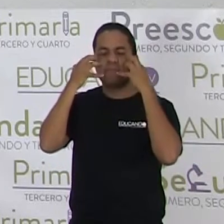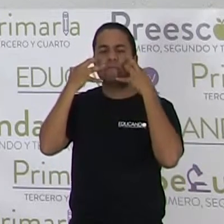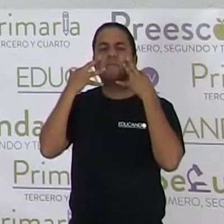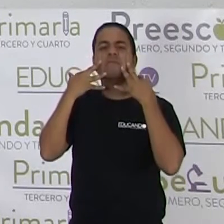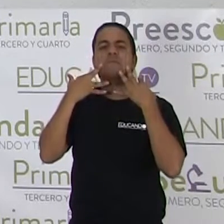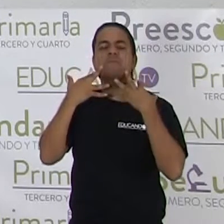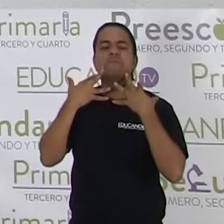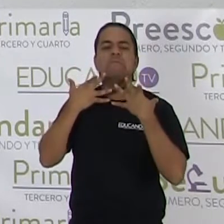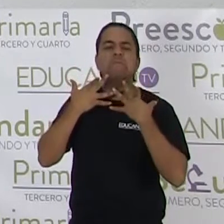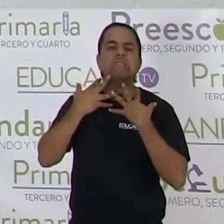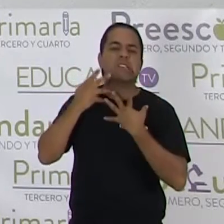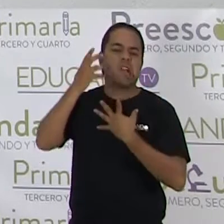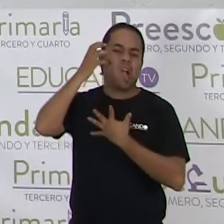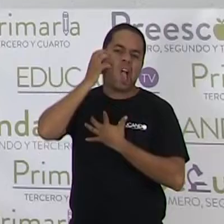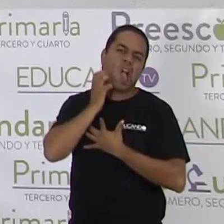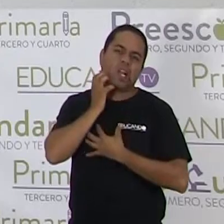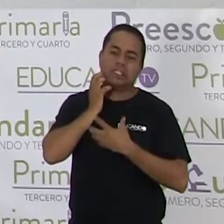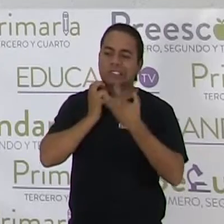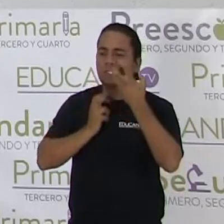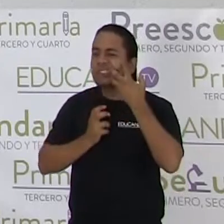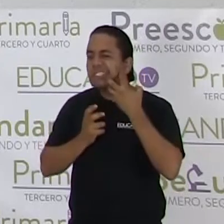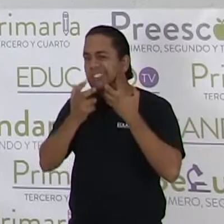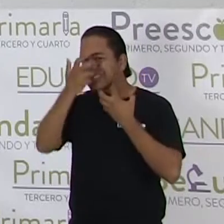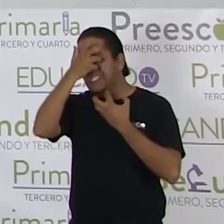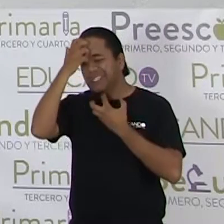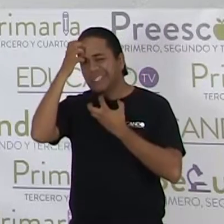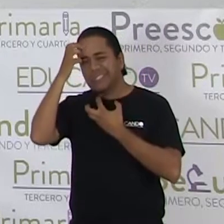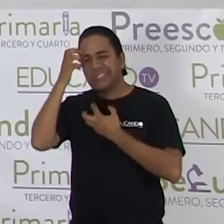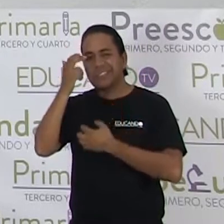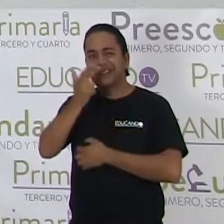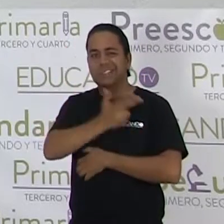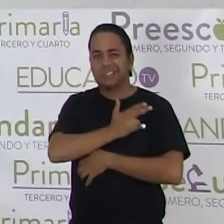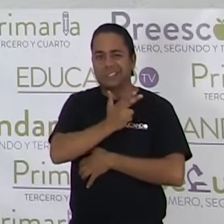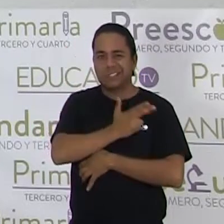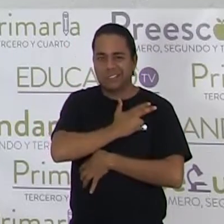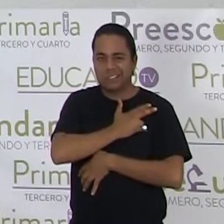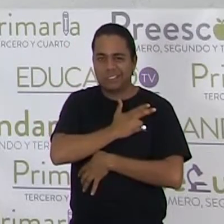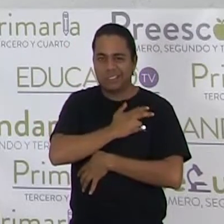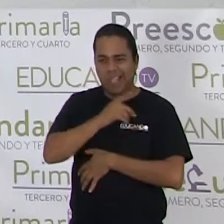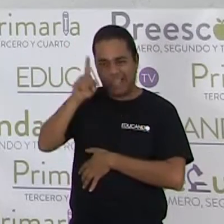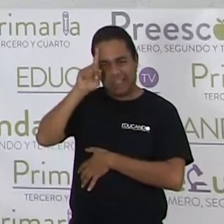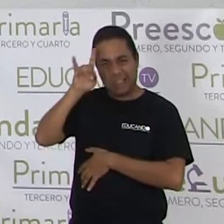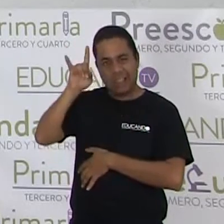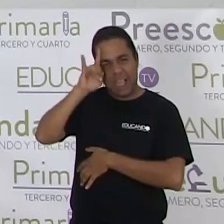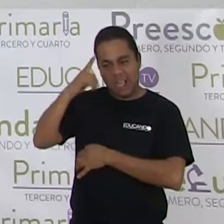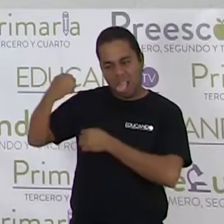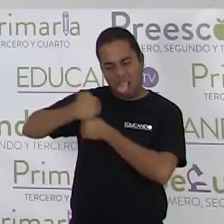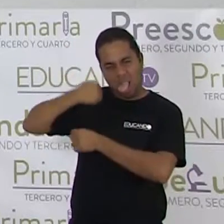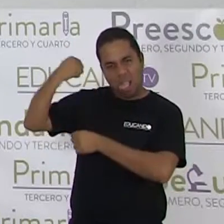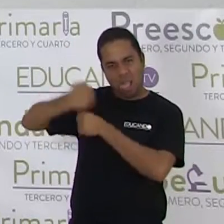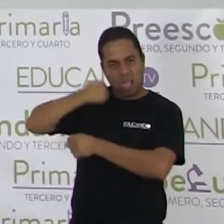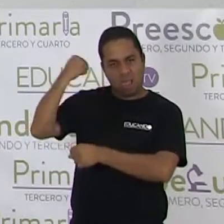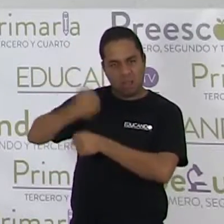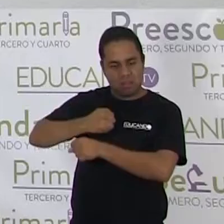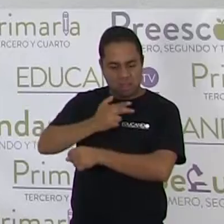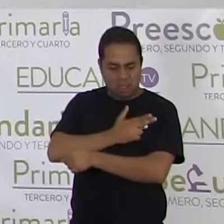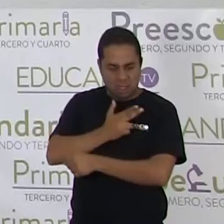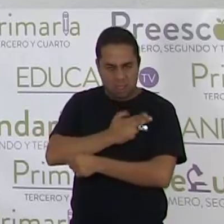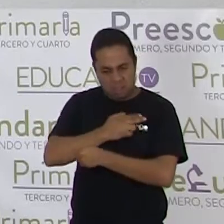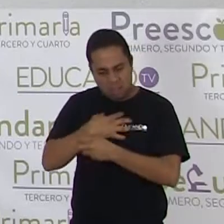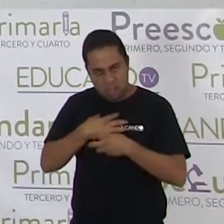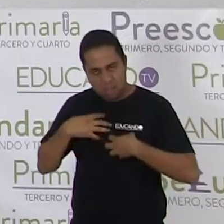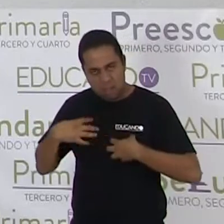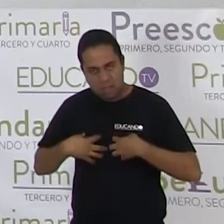arañazos y heridas grandes y gruesas hechas por el demonio. Se sentían